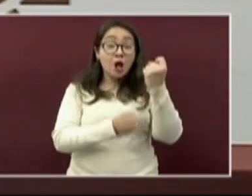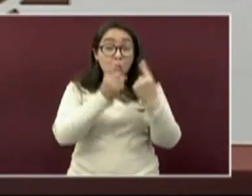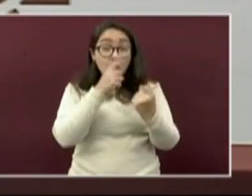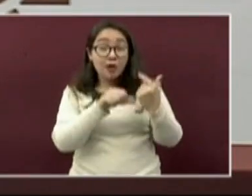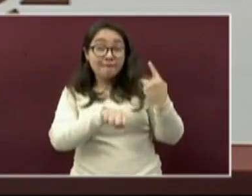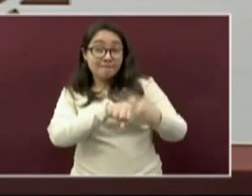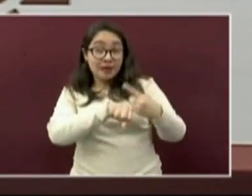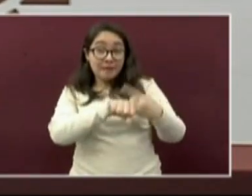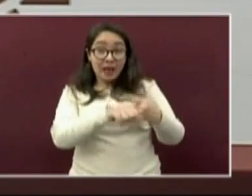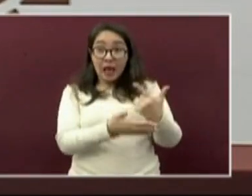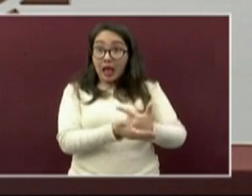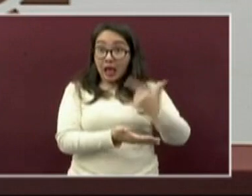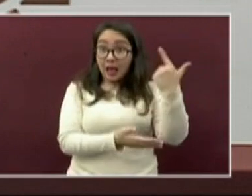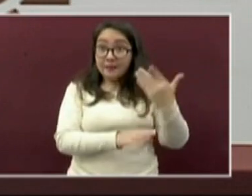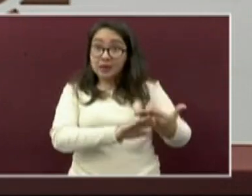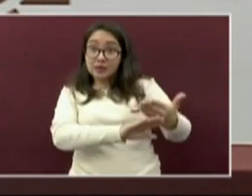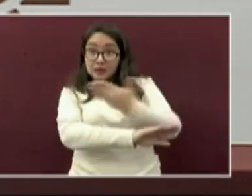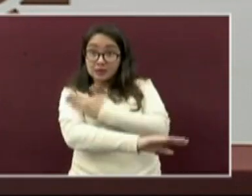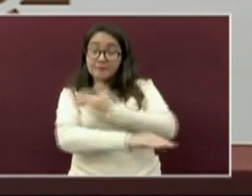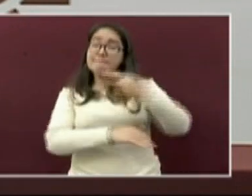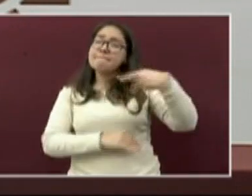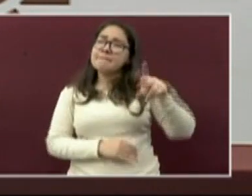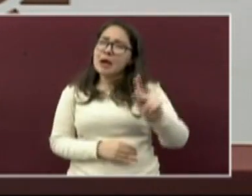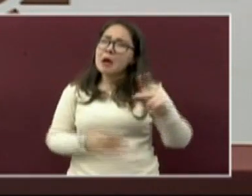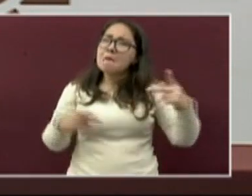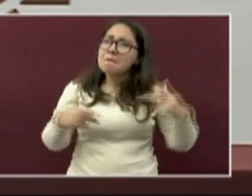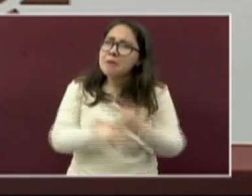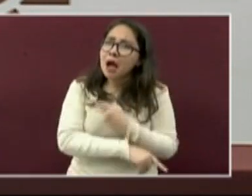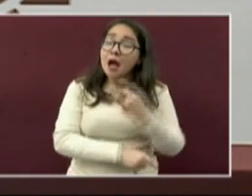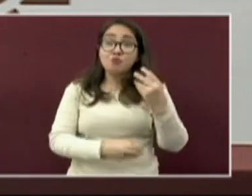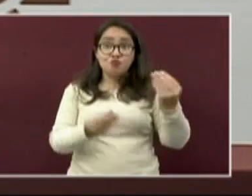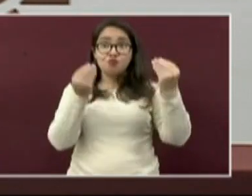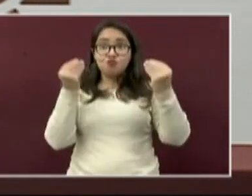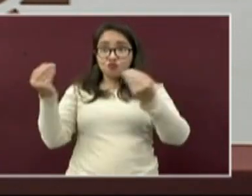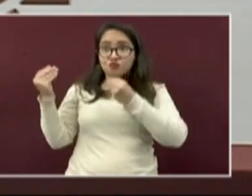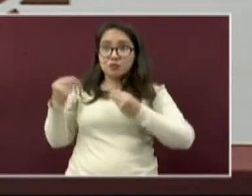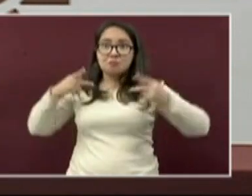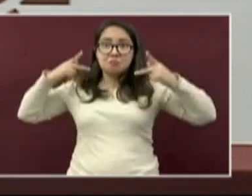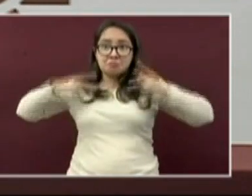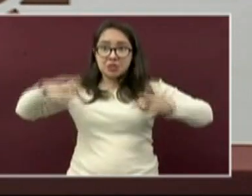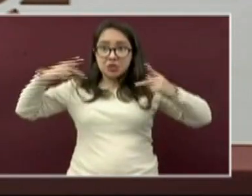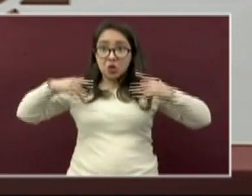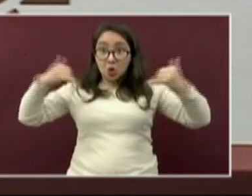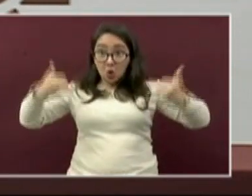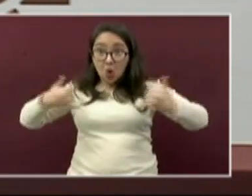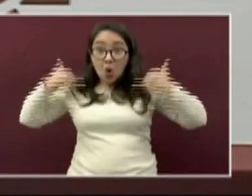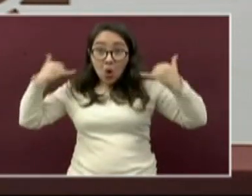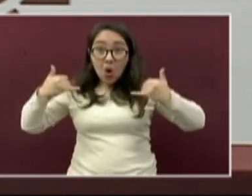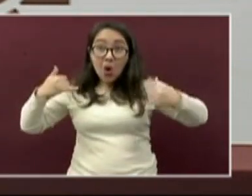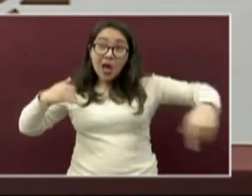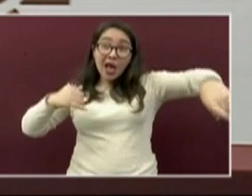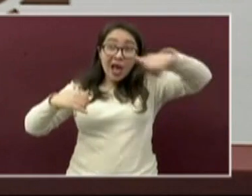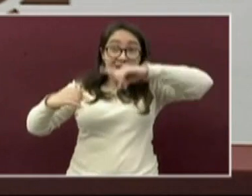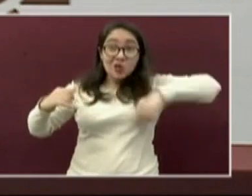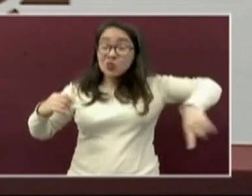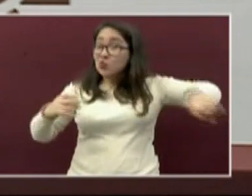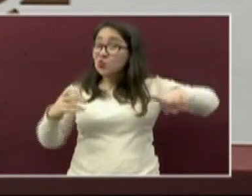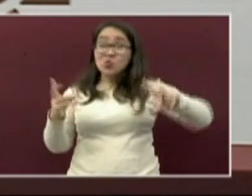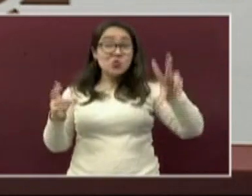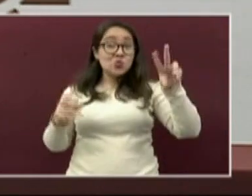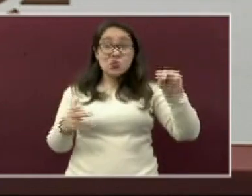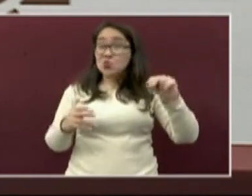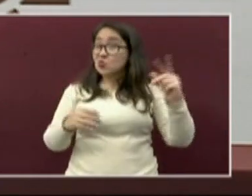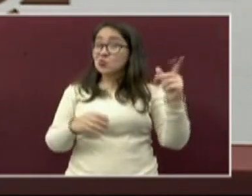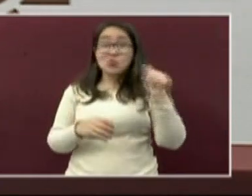pero resulta que hay muchas personas y jóvenes que por diversas razones no se han